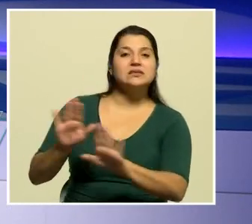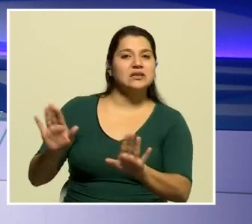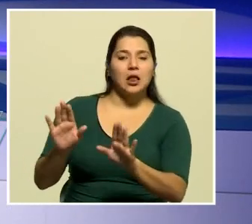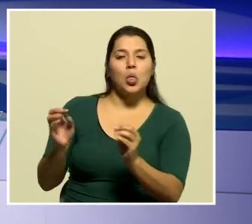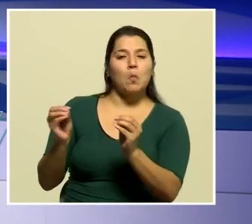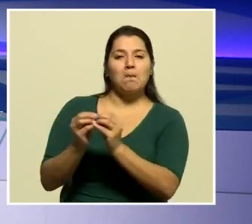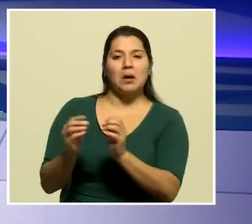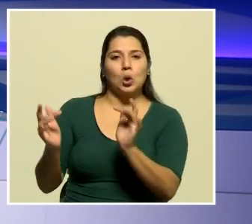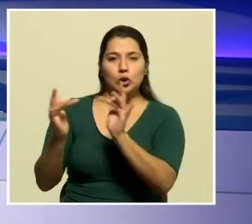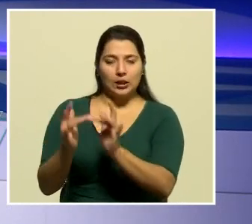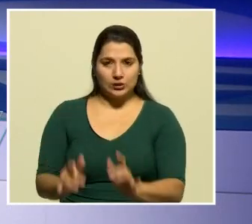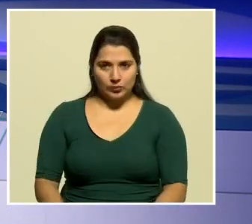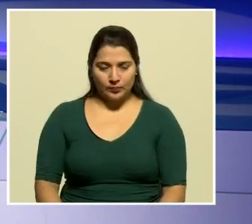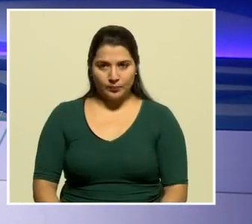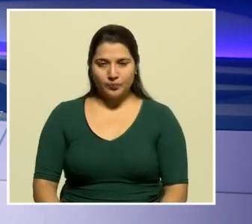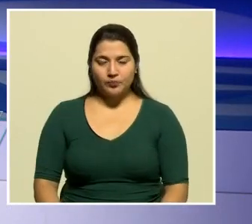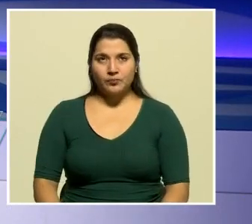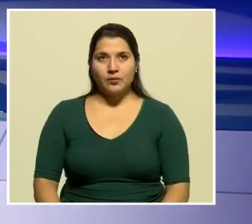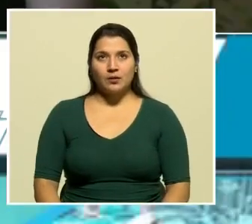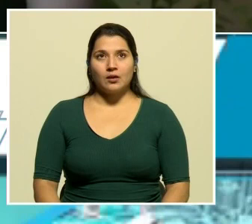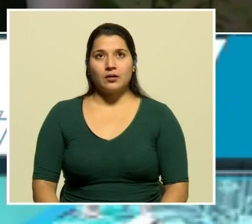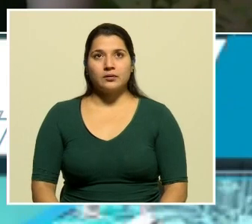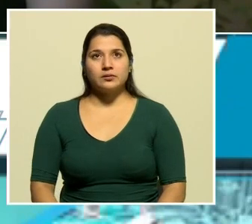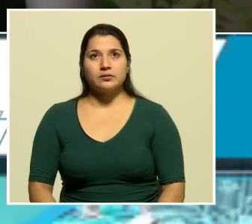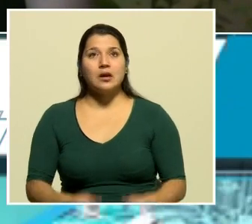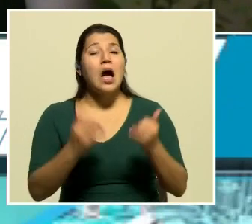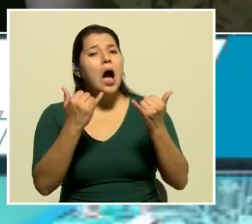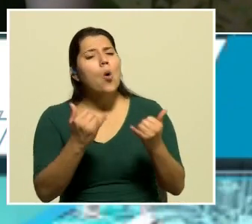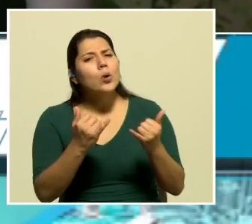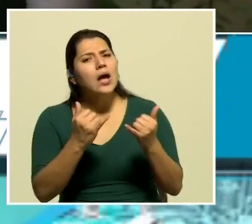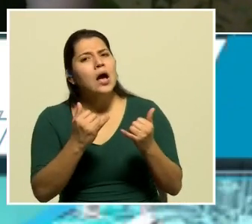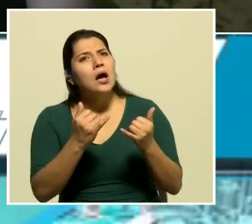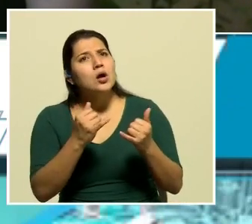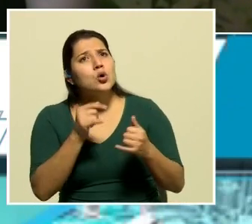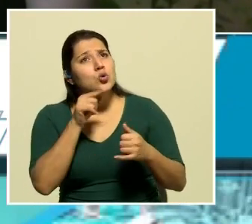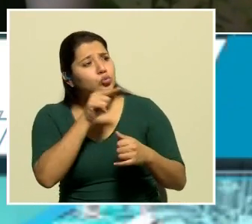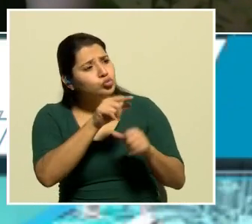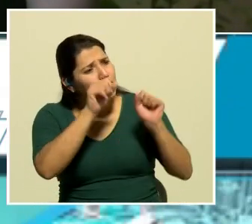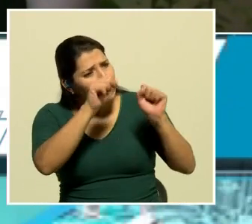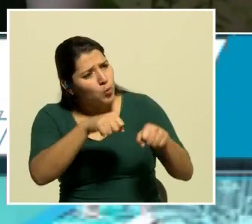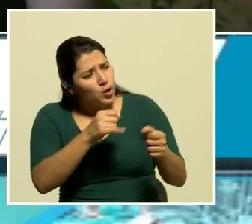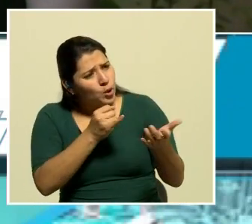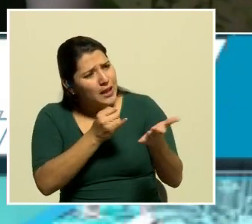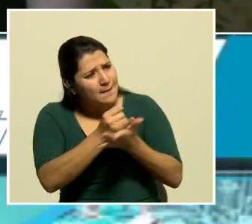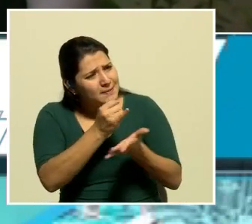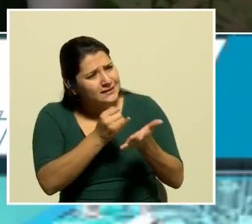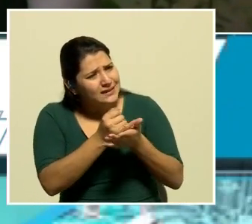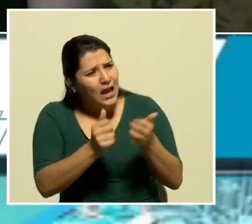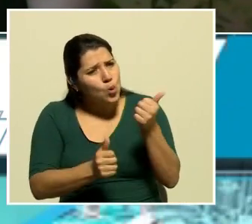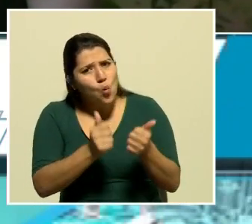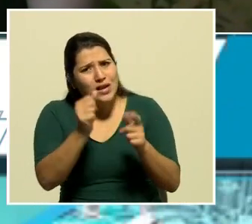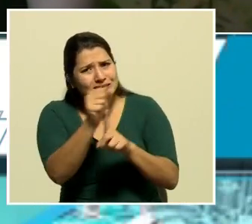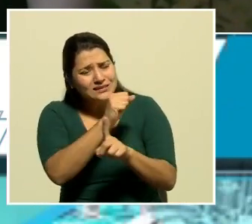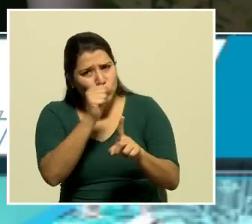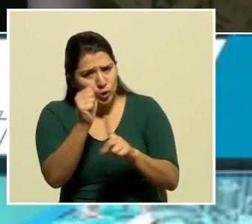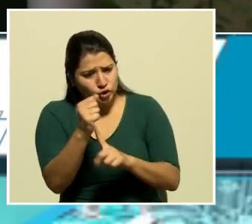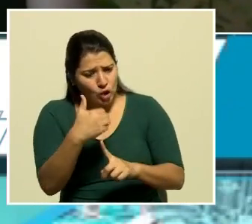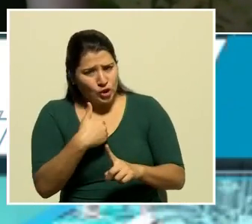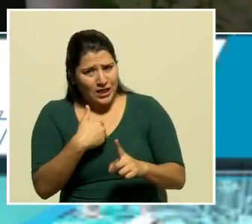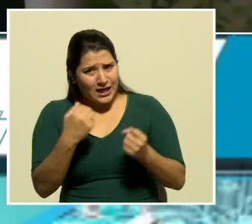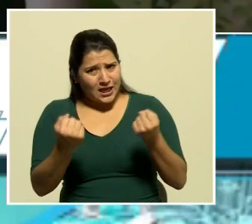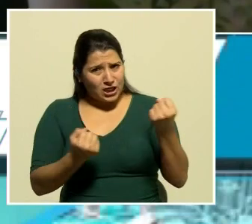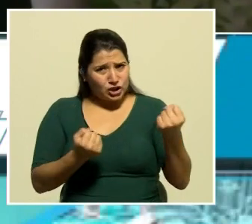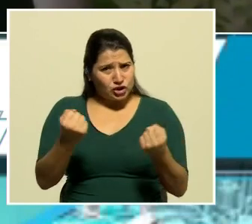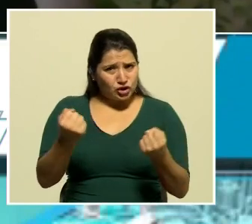con Panamá. En las conversaciones, ¿pudieron averiguar cuál es la situación de los choferes que están